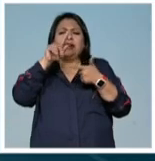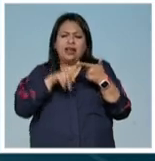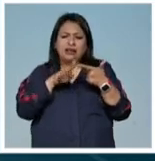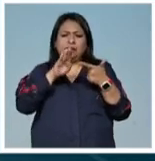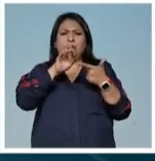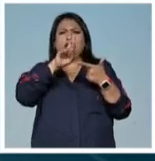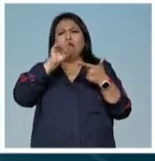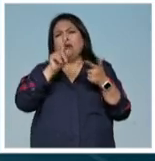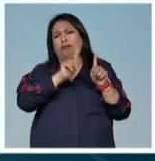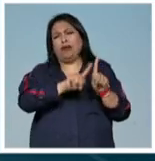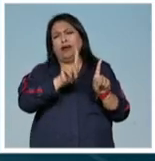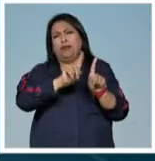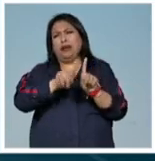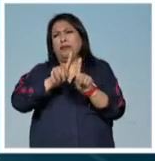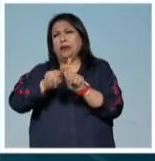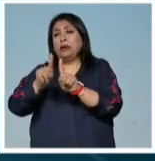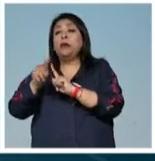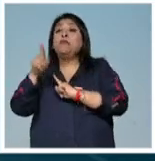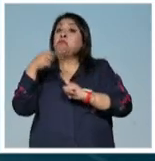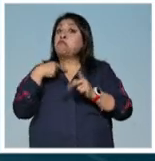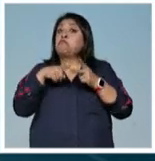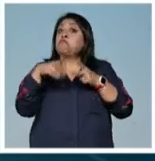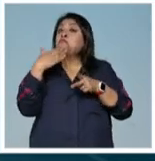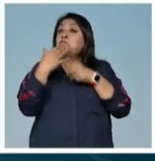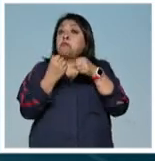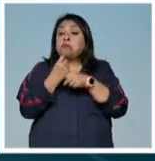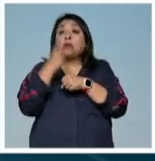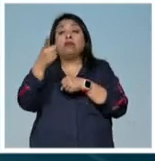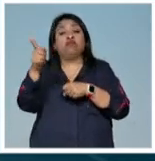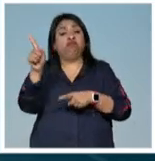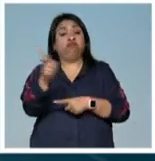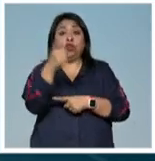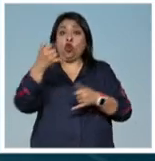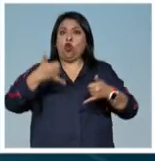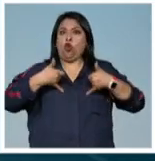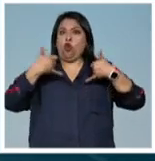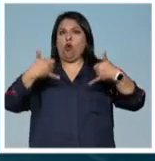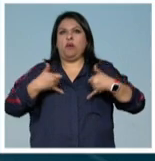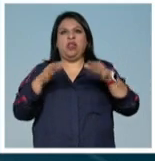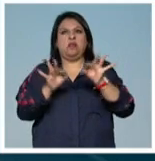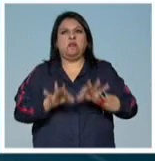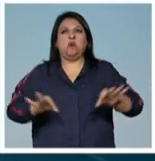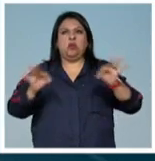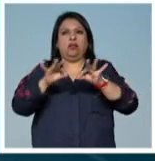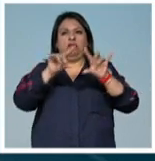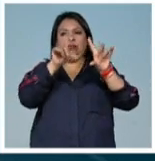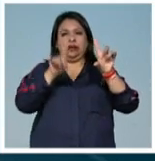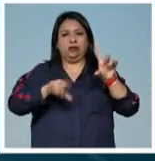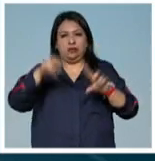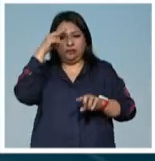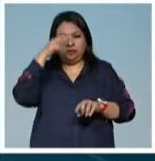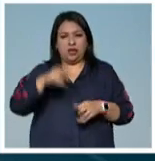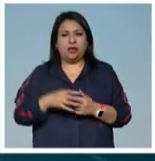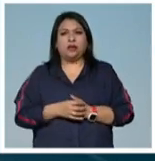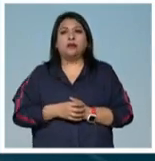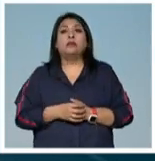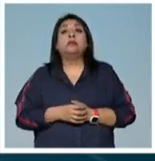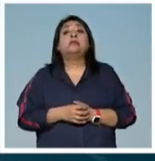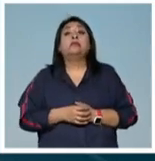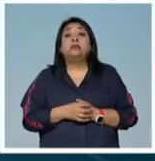barroca. Será un gran inicio de año para una de las batutas jóvenes más destacadas del país.